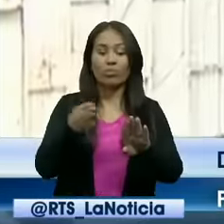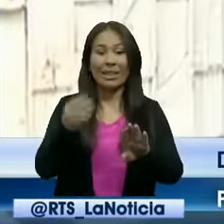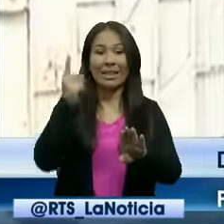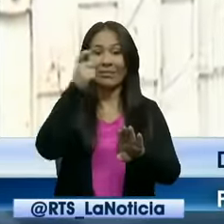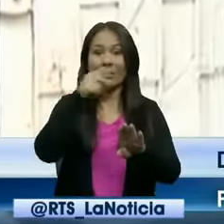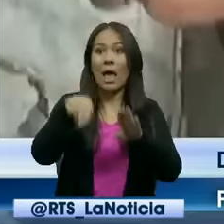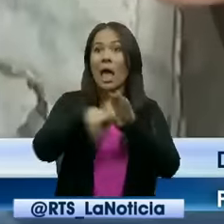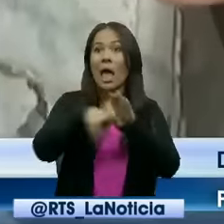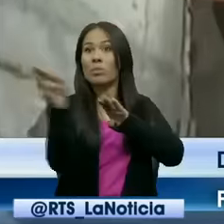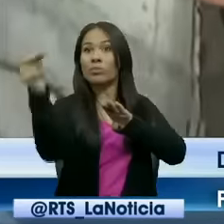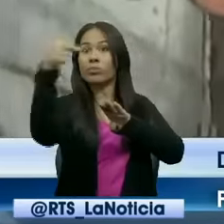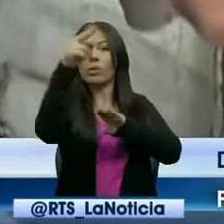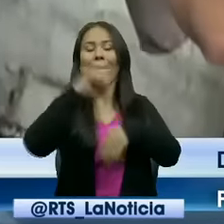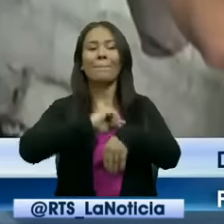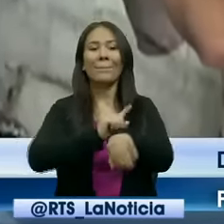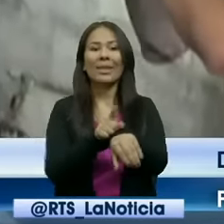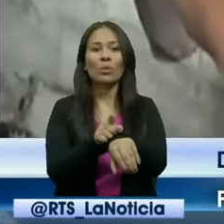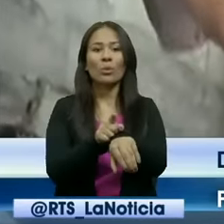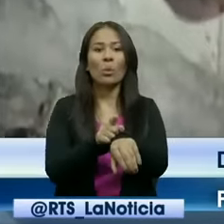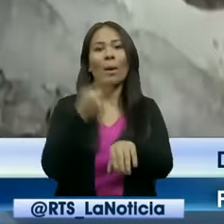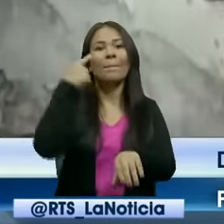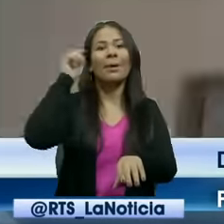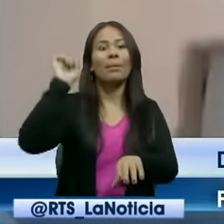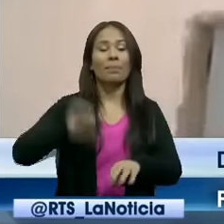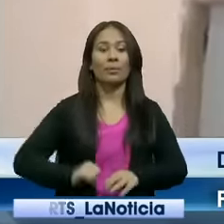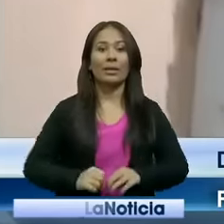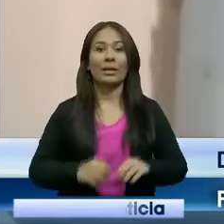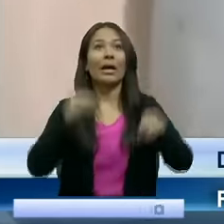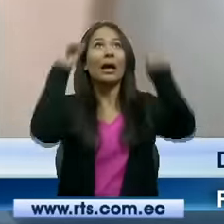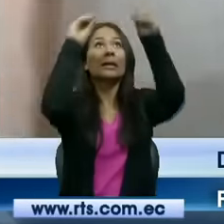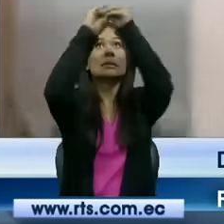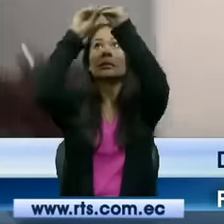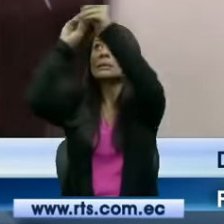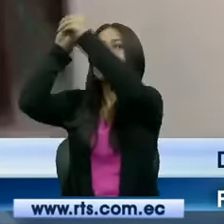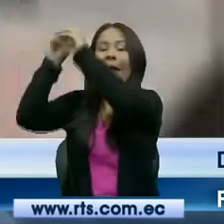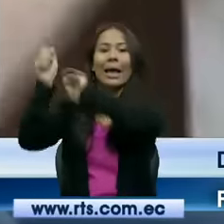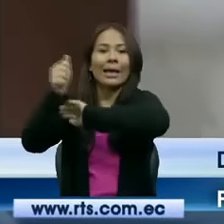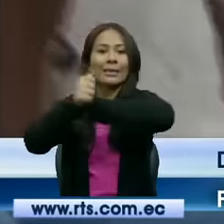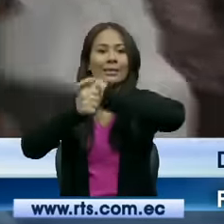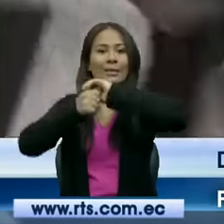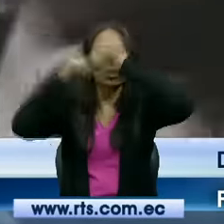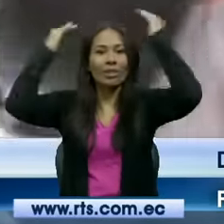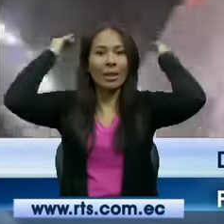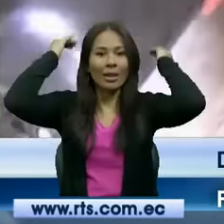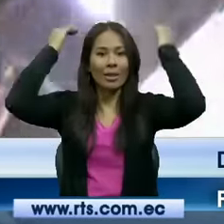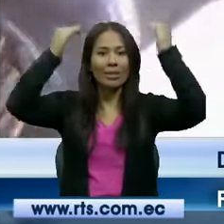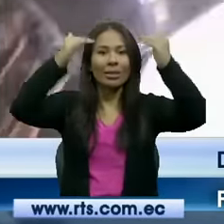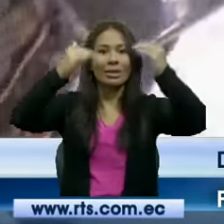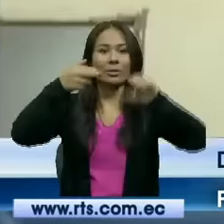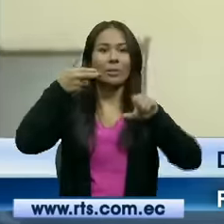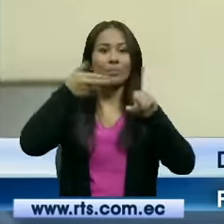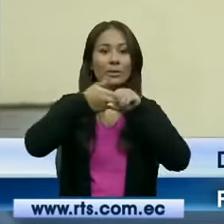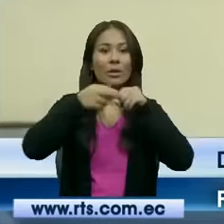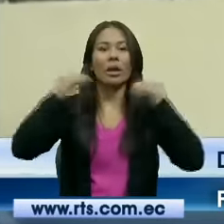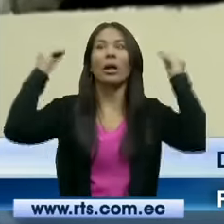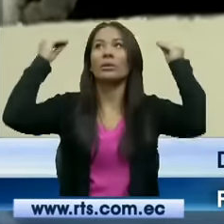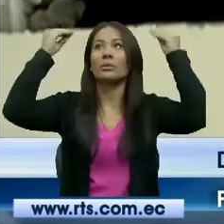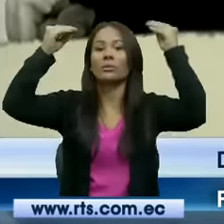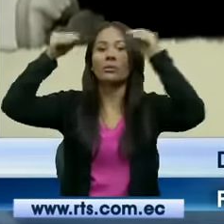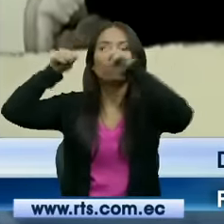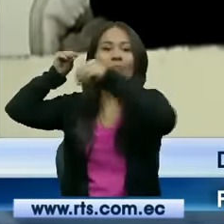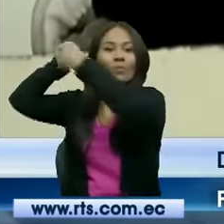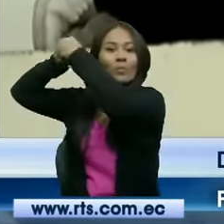cuarto y tuvo unos minutos para poder dejar, ponerla alrededor del techo, casi en el techo. Ahí fue encontrada, la otra fue